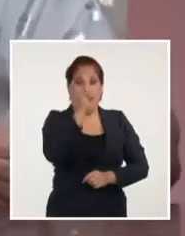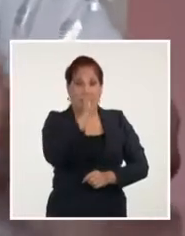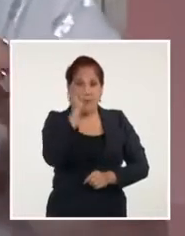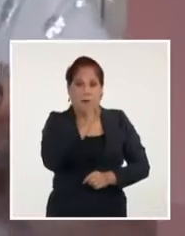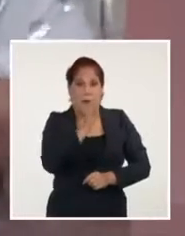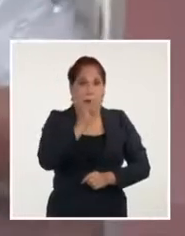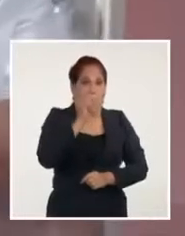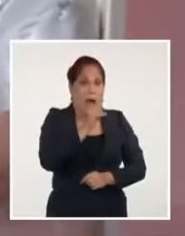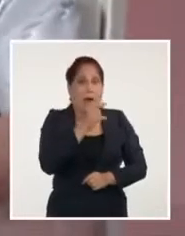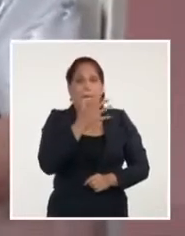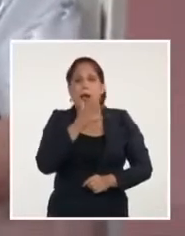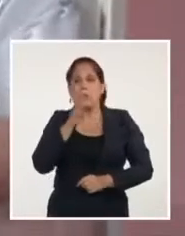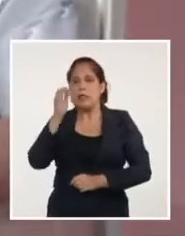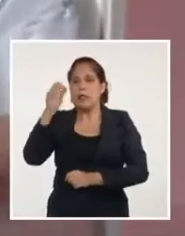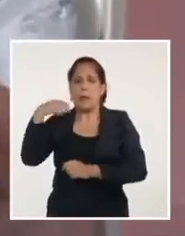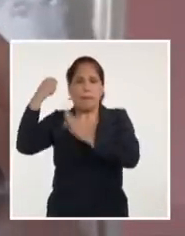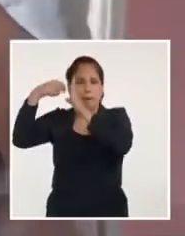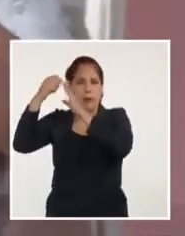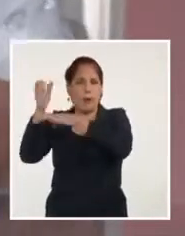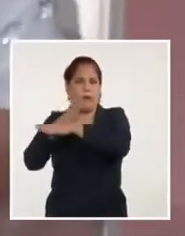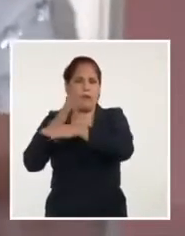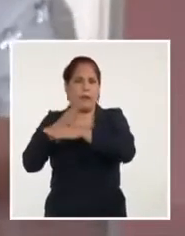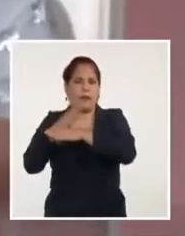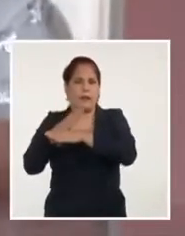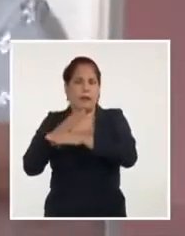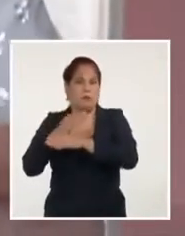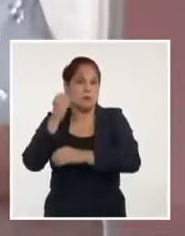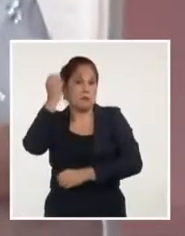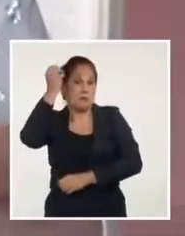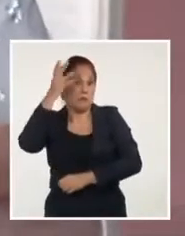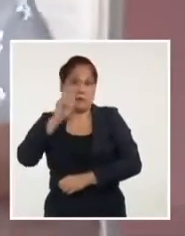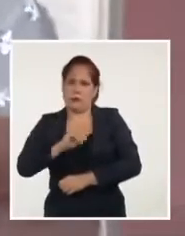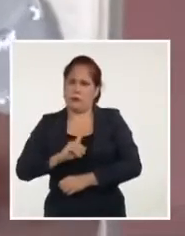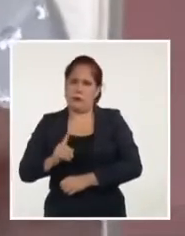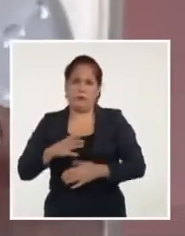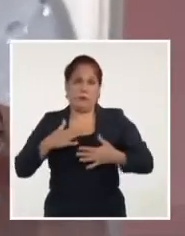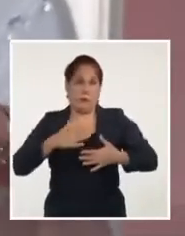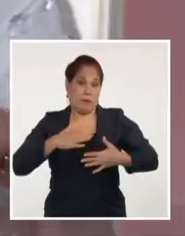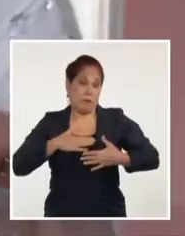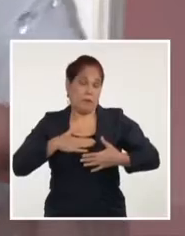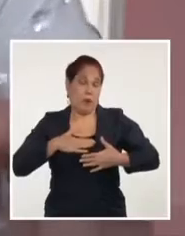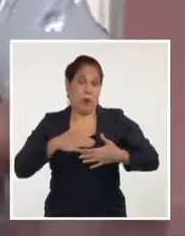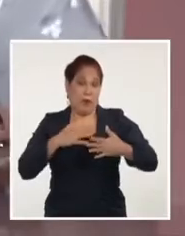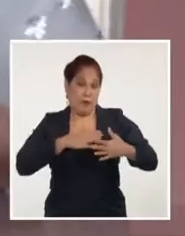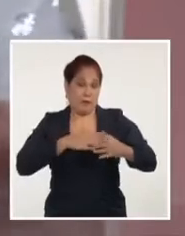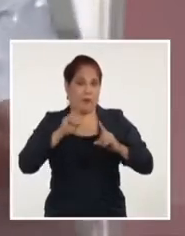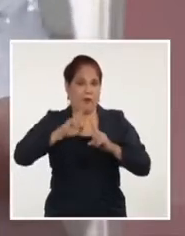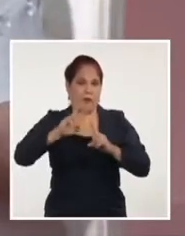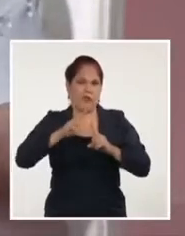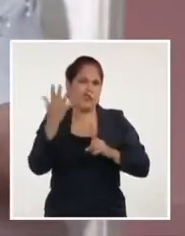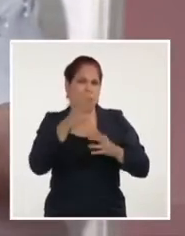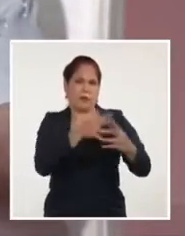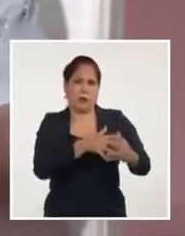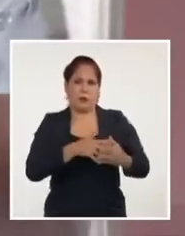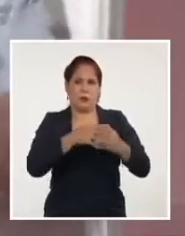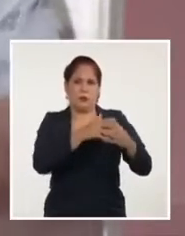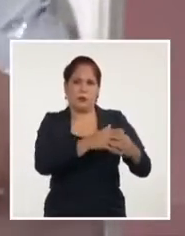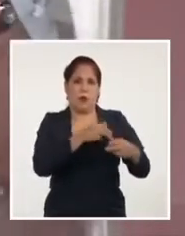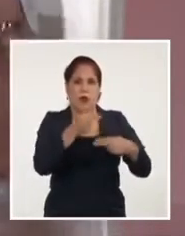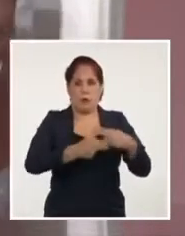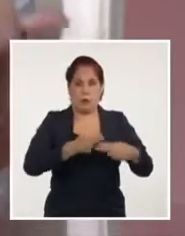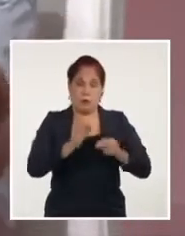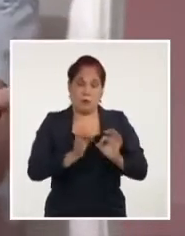se monta en torno a esos grandes medios, que a la postre son los dueños. Porque efectivamente el espacio radioeléctrico y